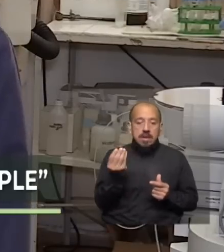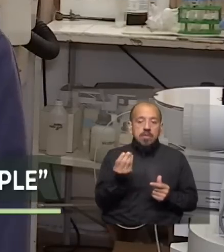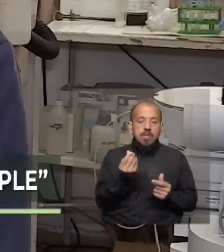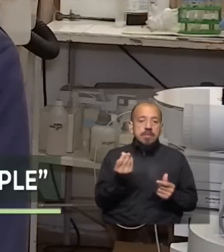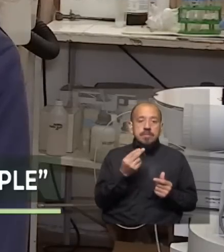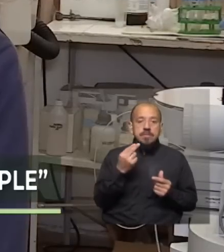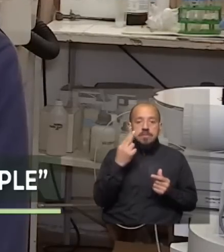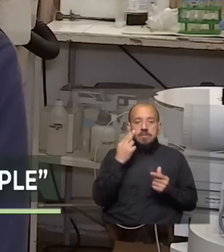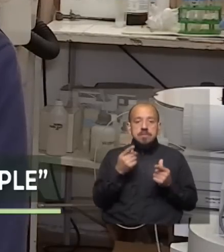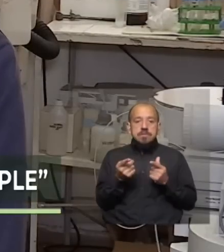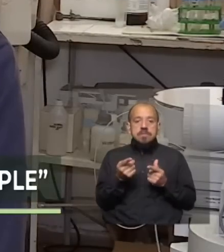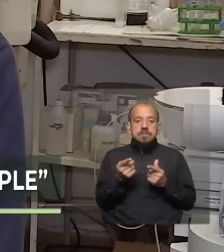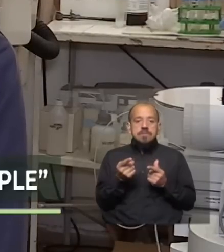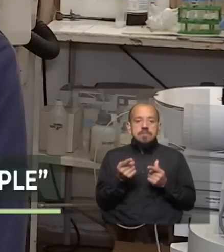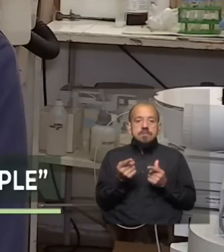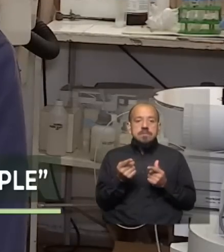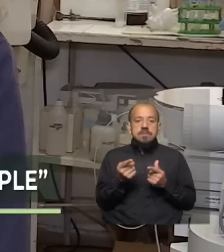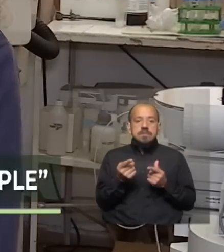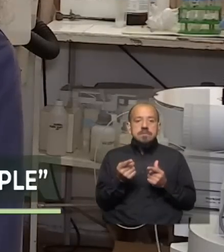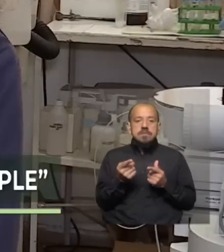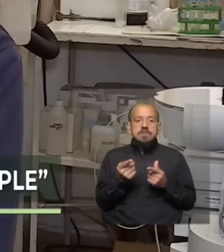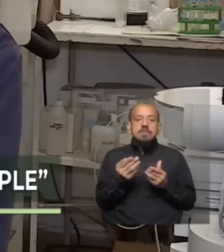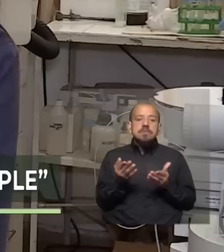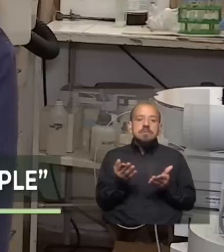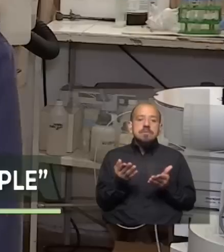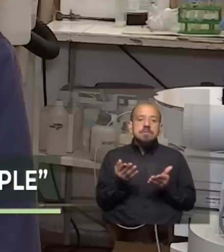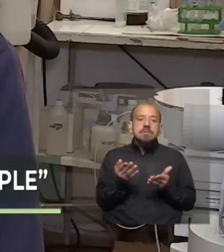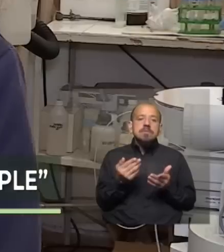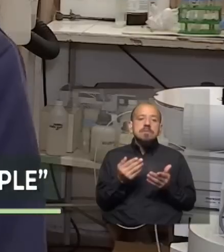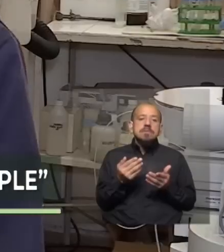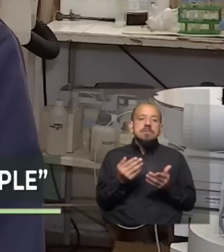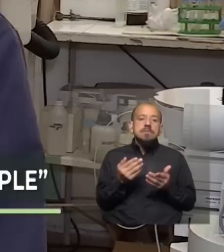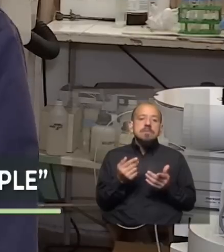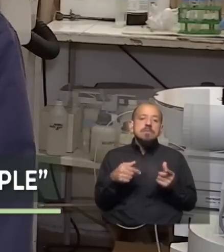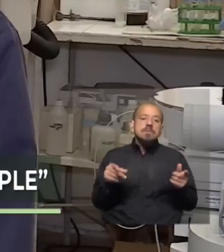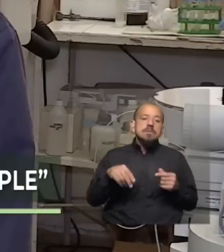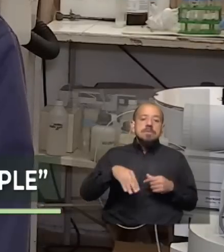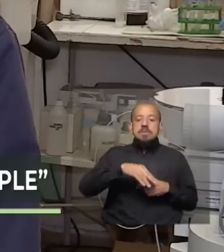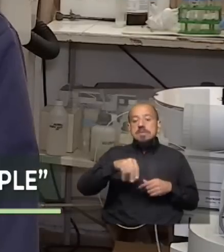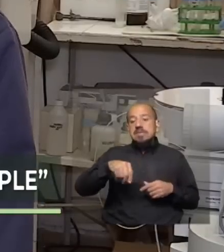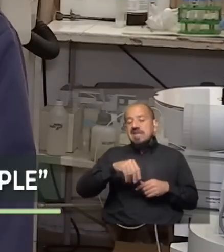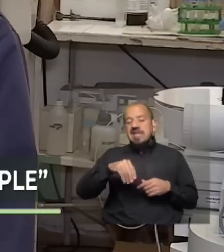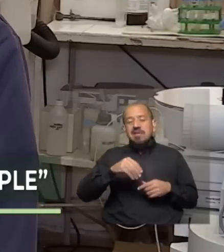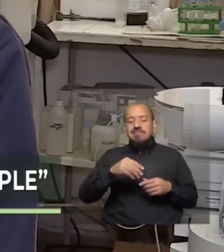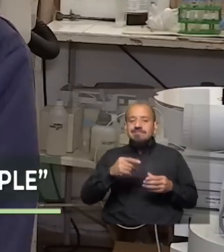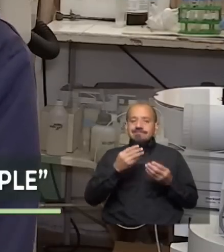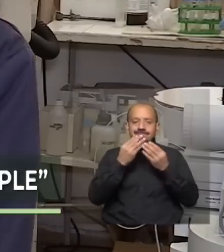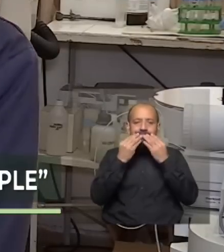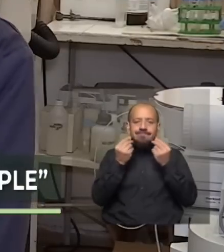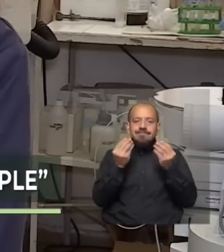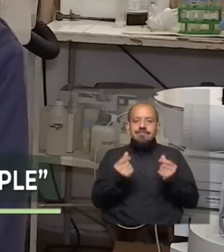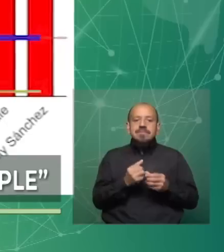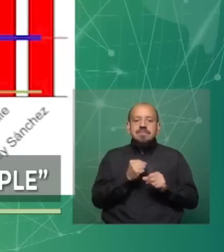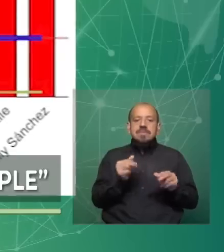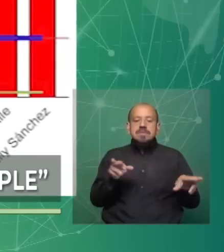y lo podemos encontrar es salado Y desde ese punto de vista nos puede generar